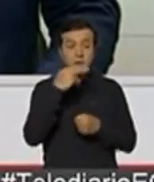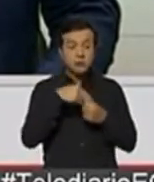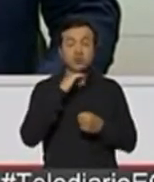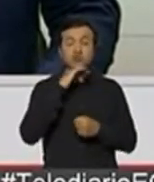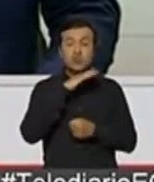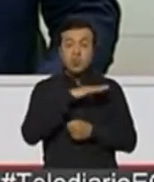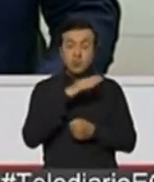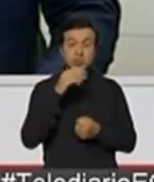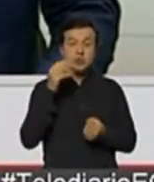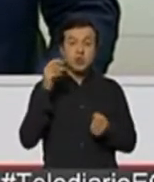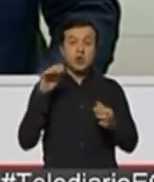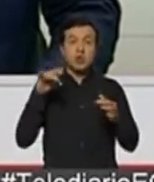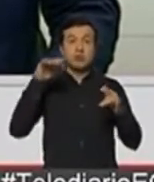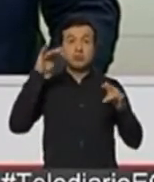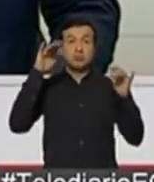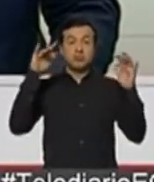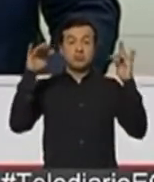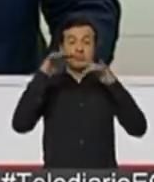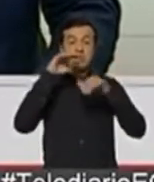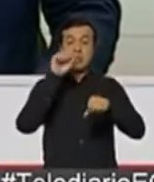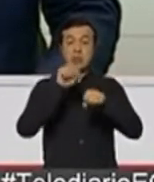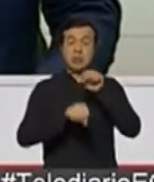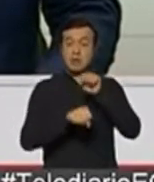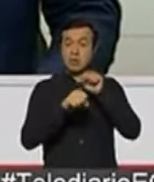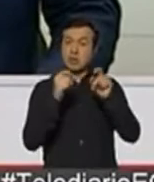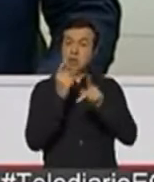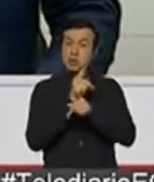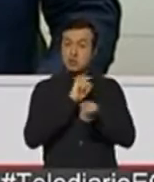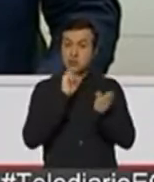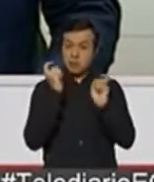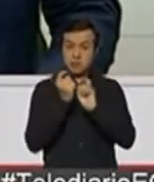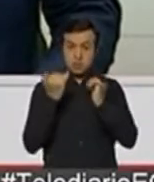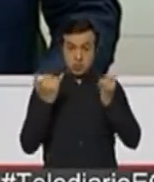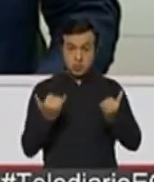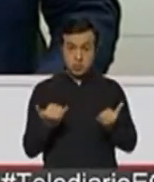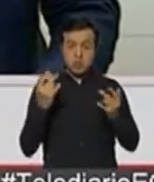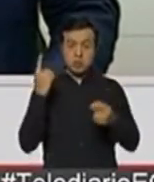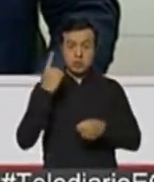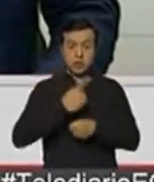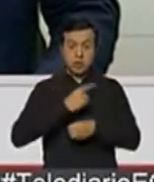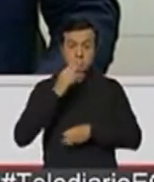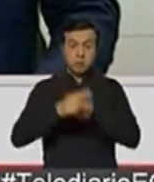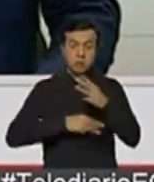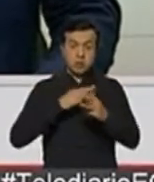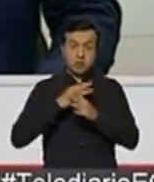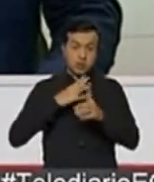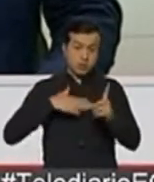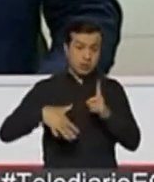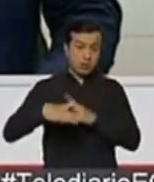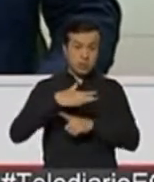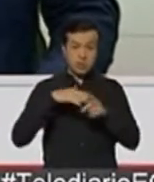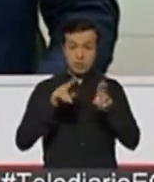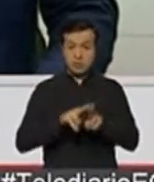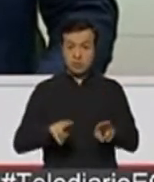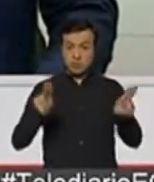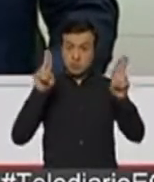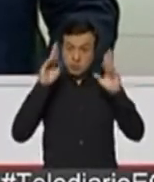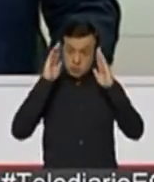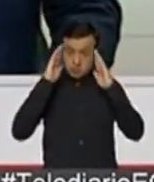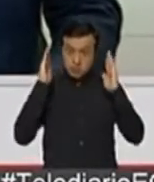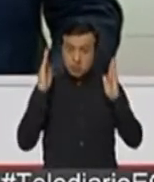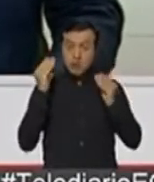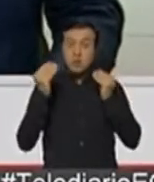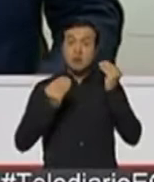el calentamiento global. Pero no solamente eso. Este año, el Día Mundial del Ambiente, Naciones Unidas lo declaró enfocado